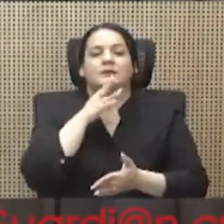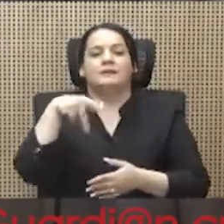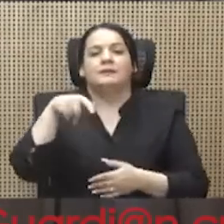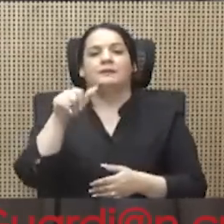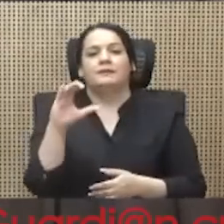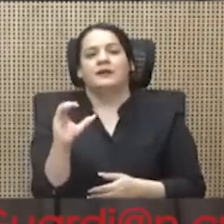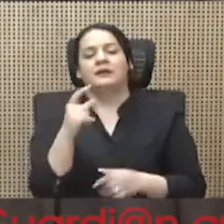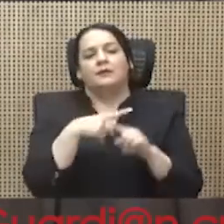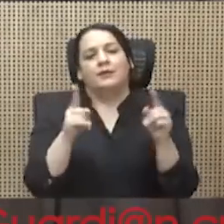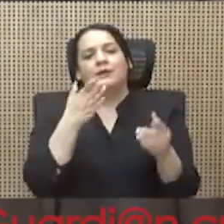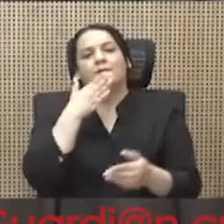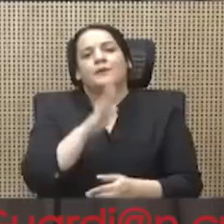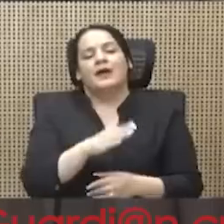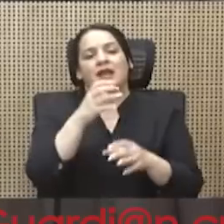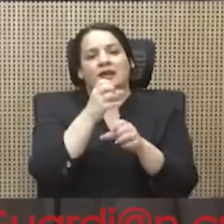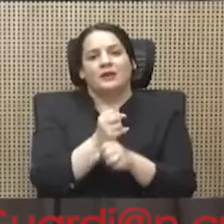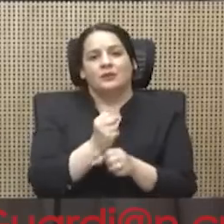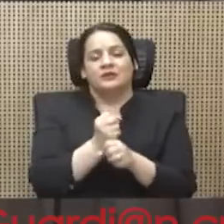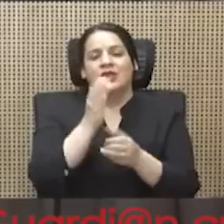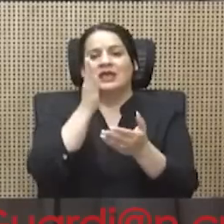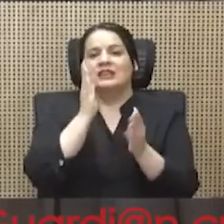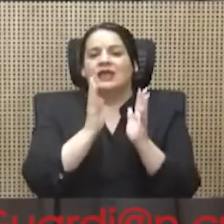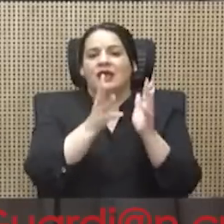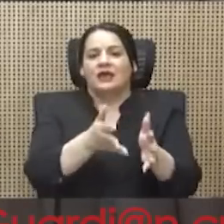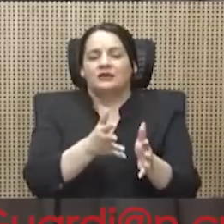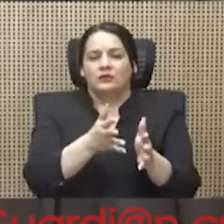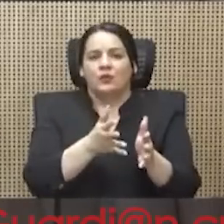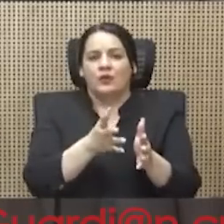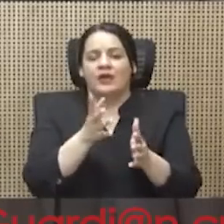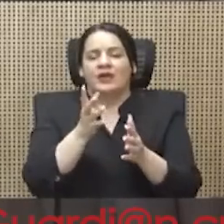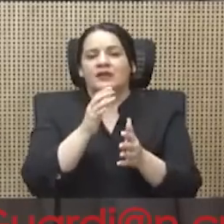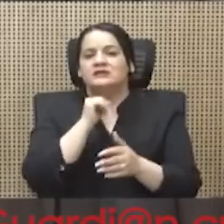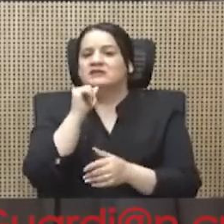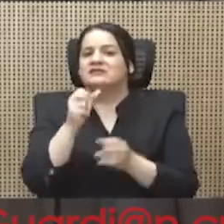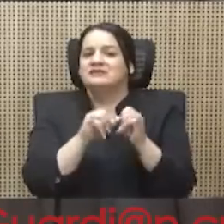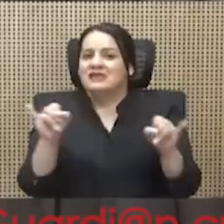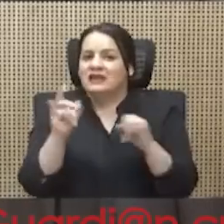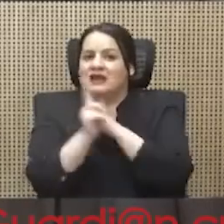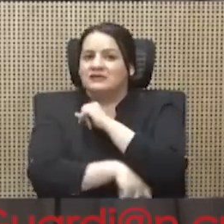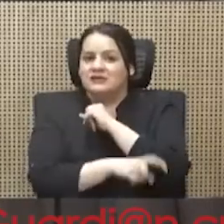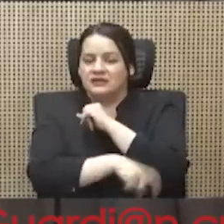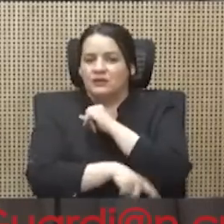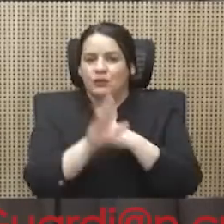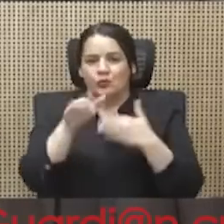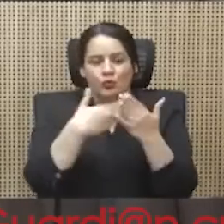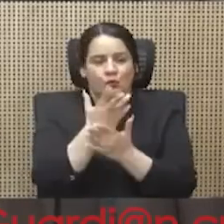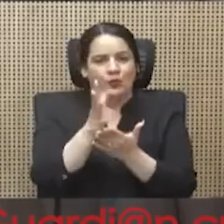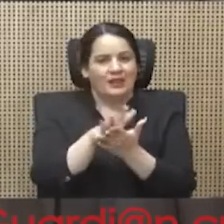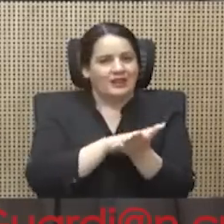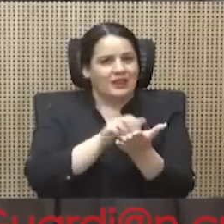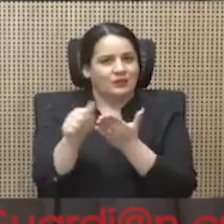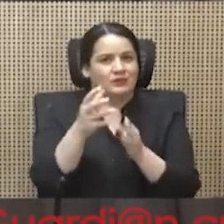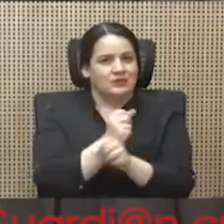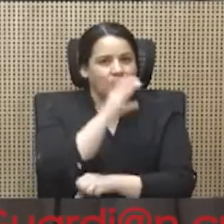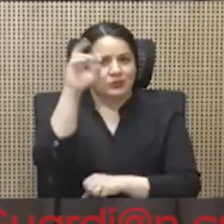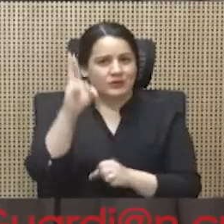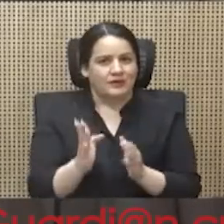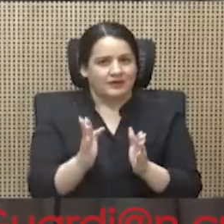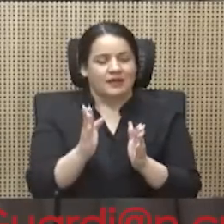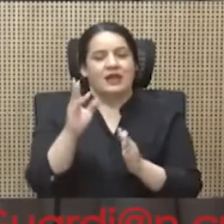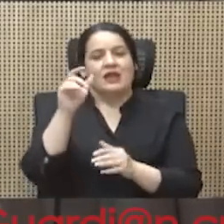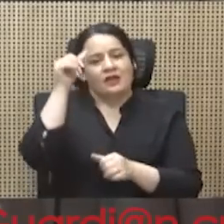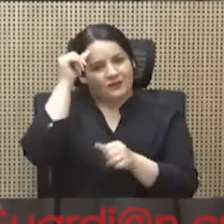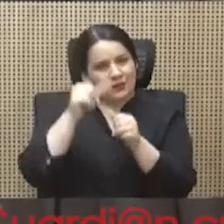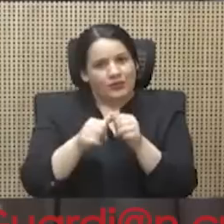mal haríamos dejando en impunidad todo el daño que le hicieron a los costarricenses Es indispensable recordar el 27 de junio de